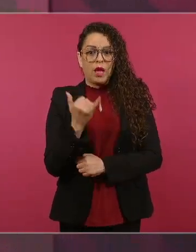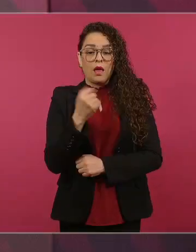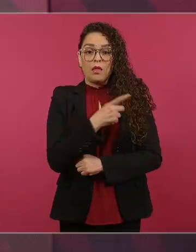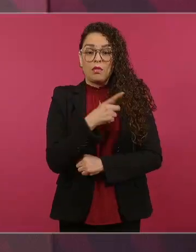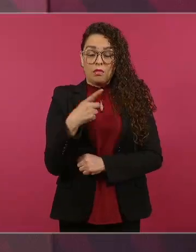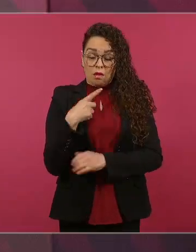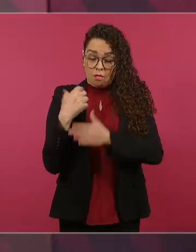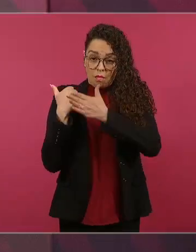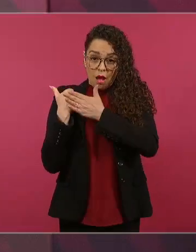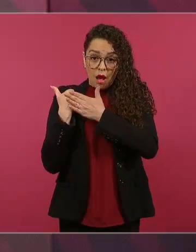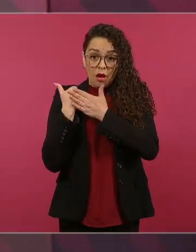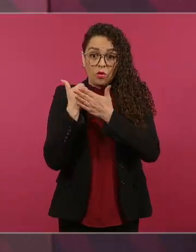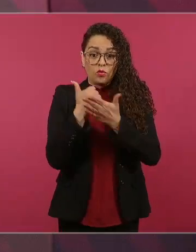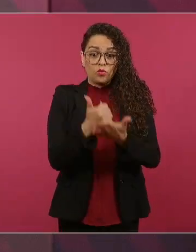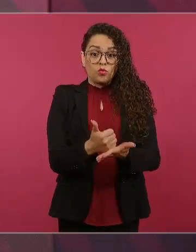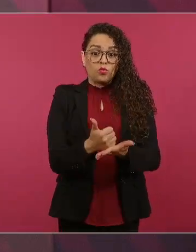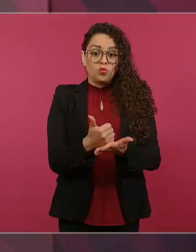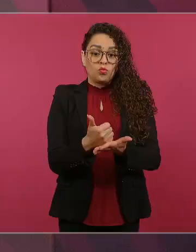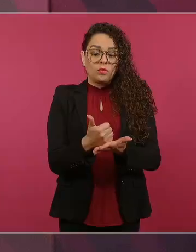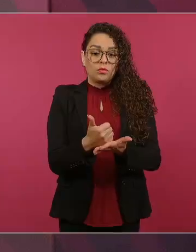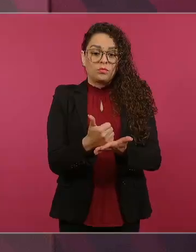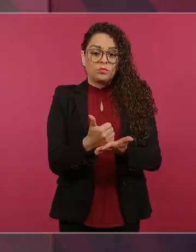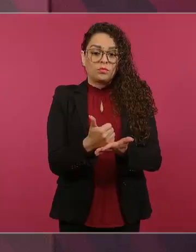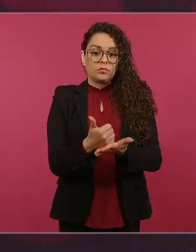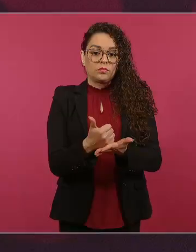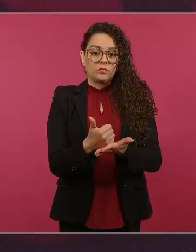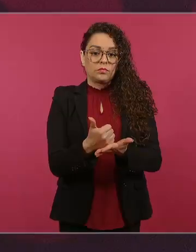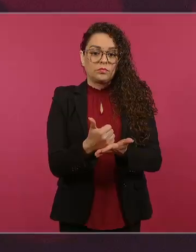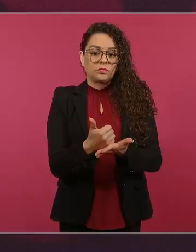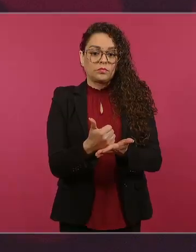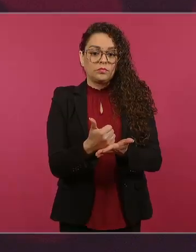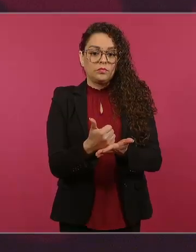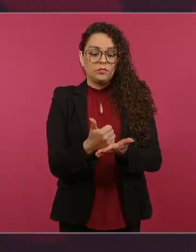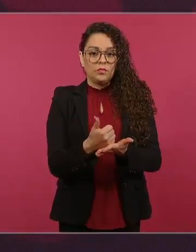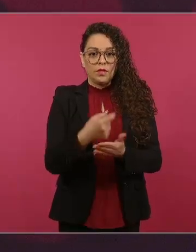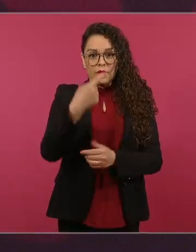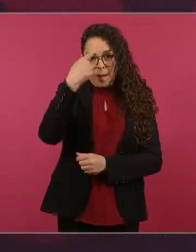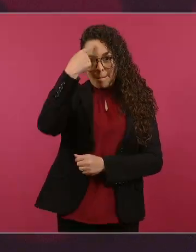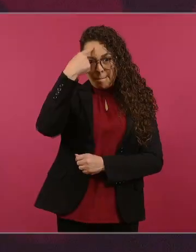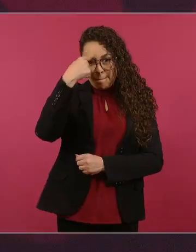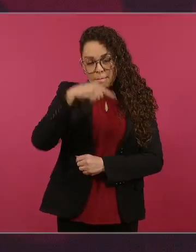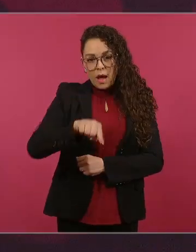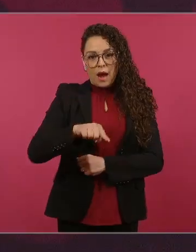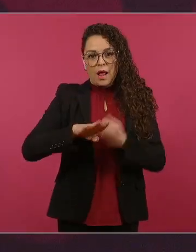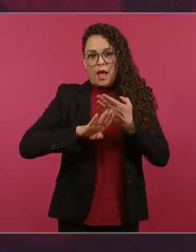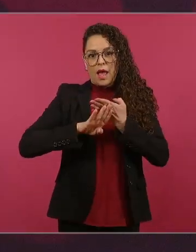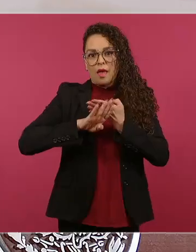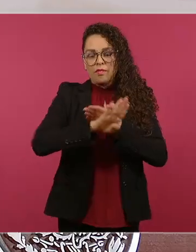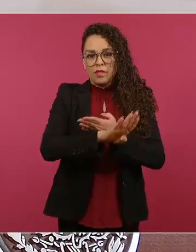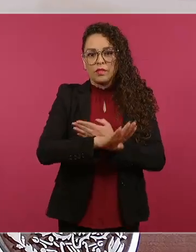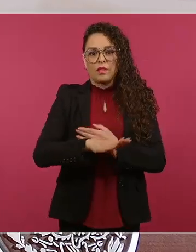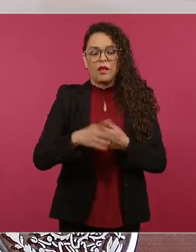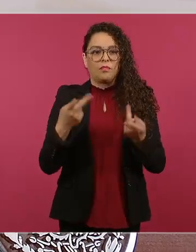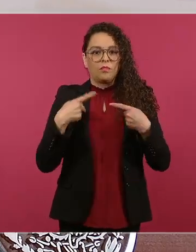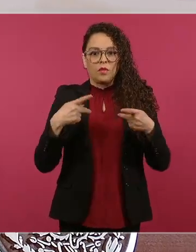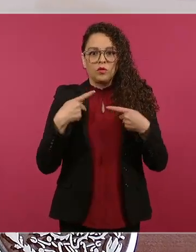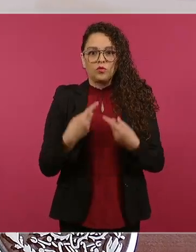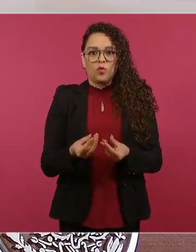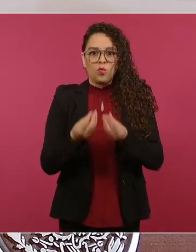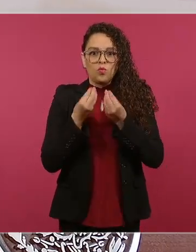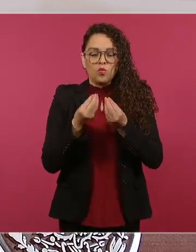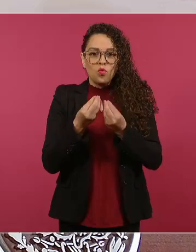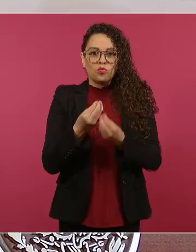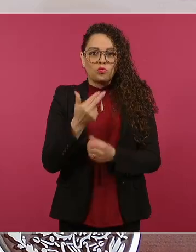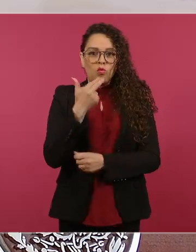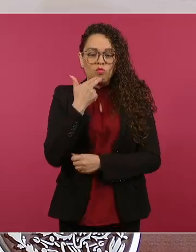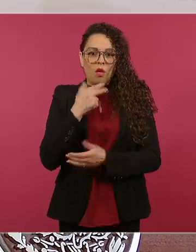humanitariamente a que no se padezcan esas pandemias de consumo de fentanilo en Estados Unidos. que